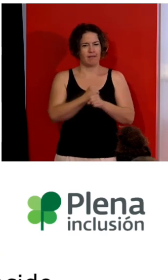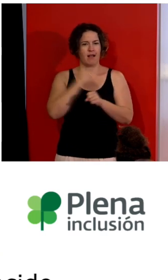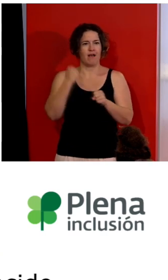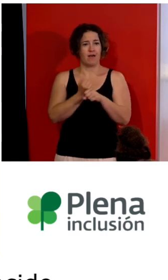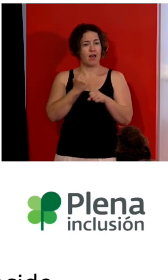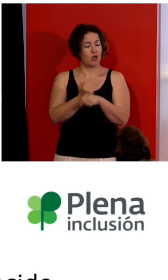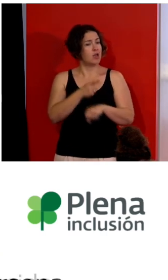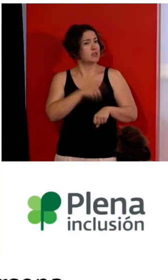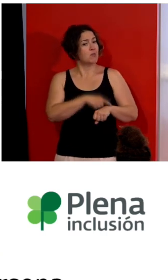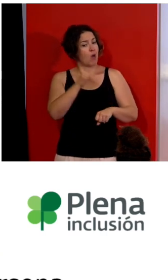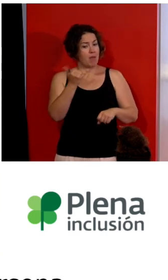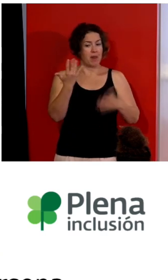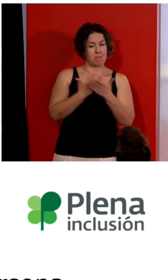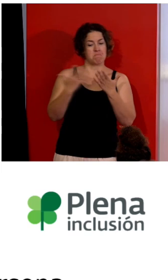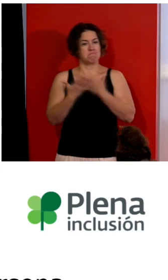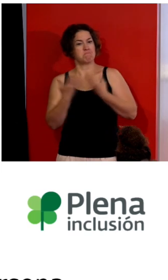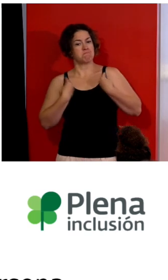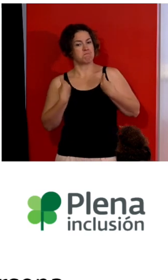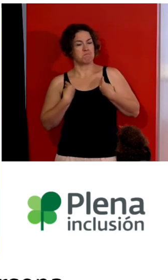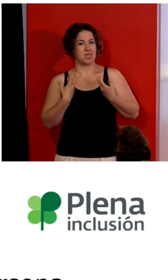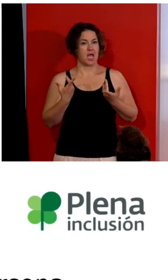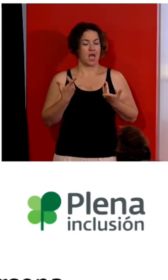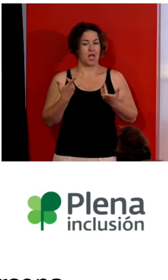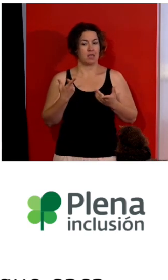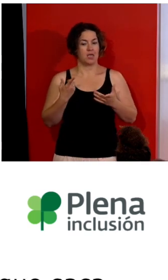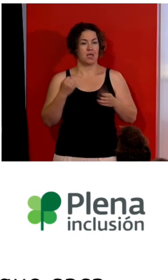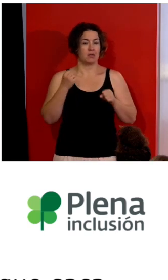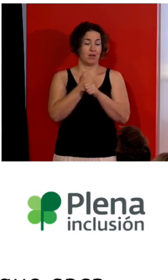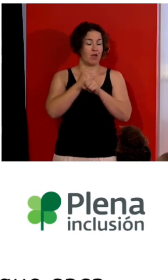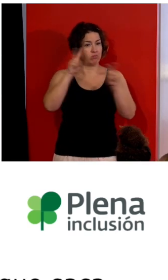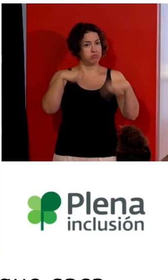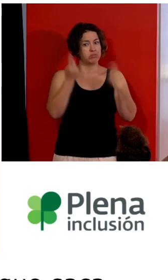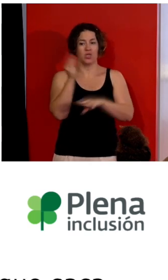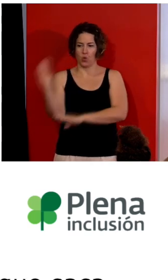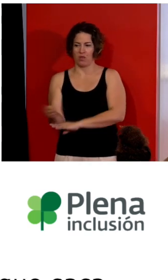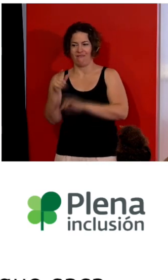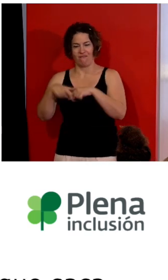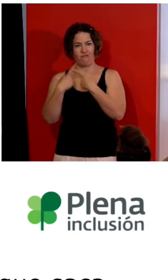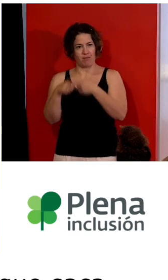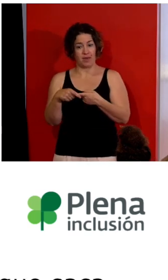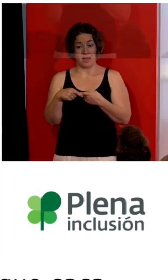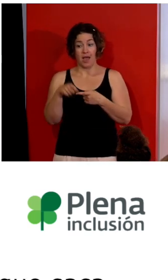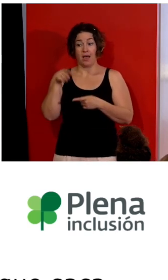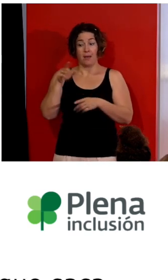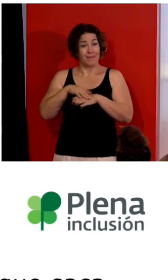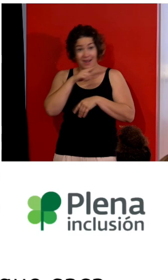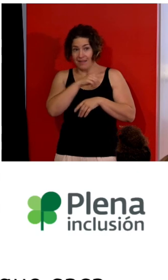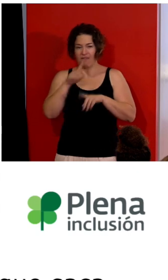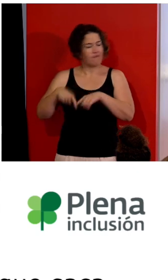tiempo para compatibilizar su labor hostelera con el cuidado de su familia, que es para ella un pilar